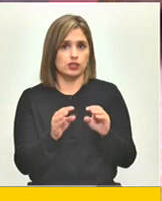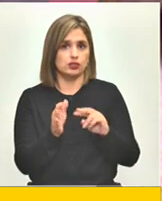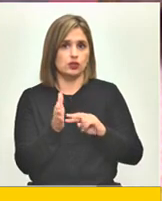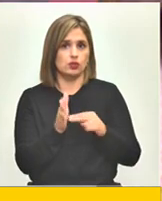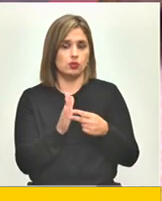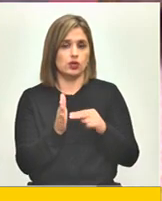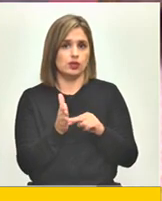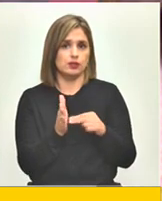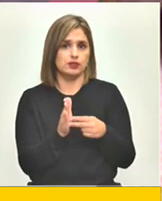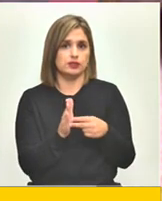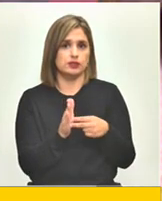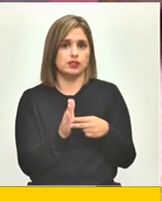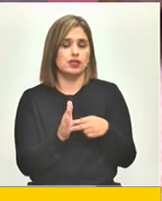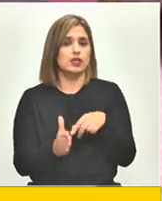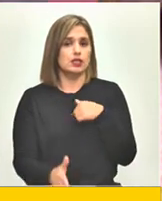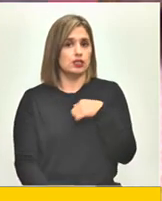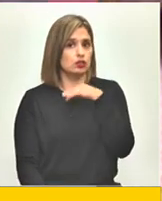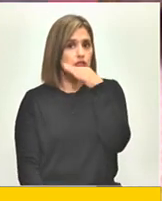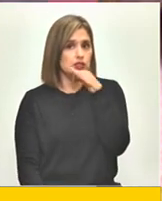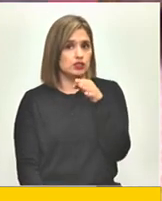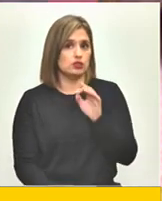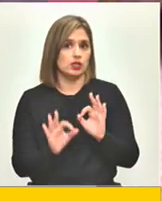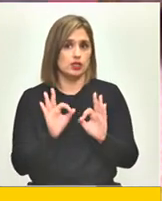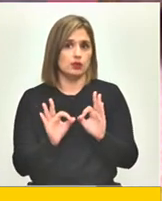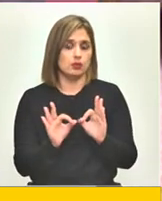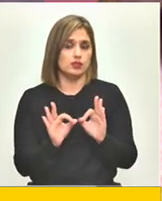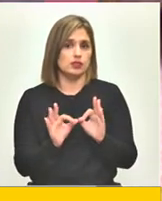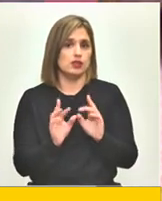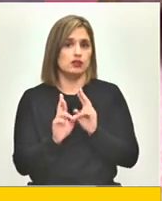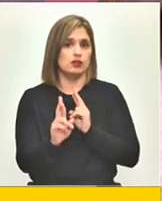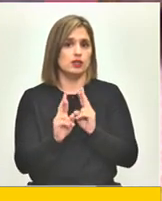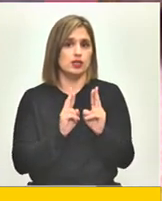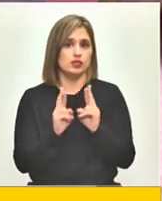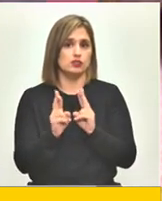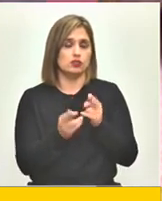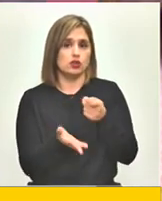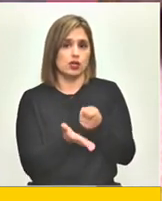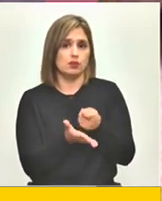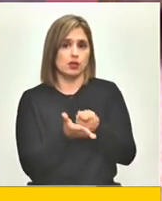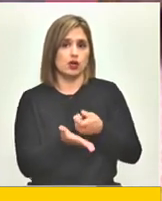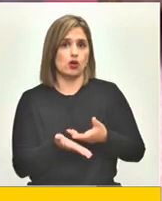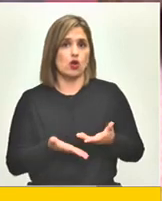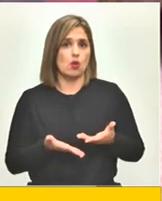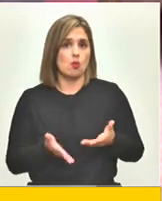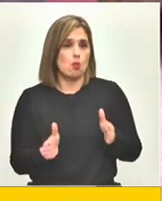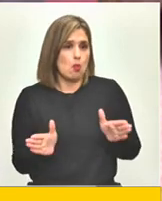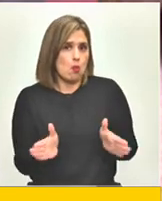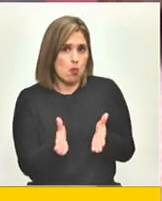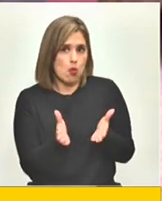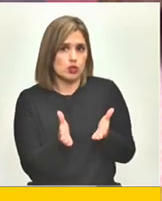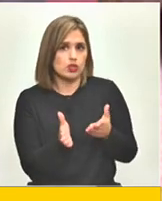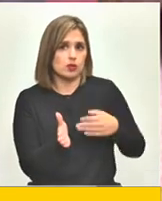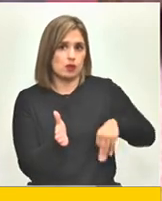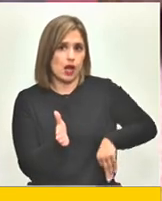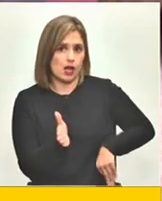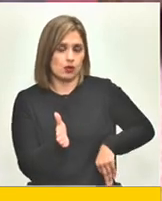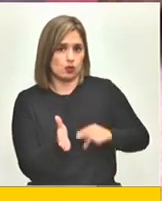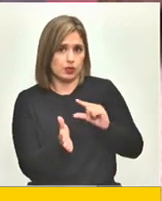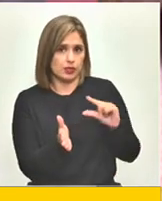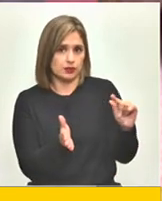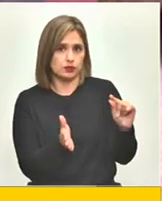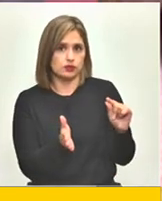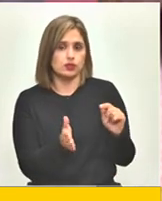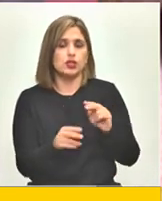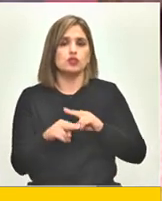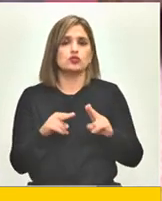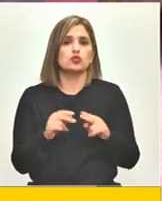problemáticas que he señalado particularmente lo que dice relación con el pago al incentivo al retiro la solución de errores por parte de los